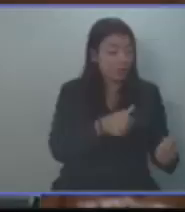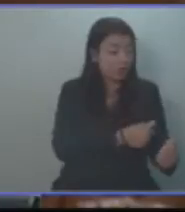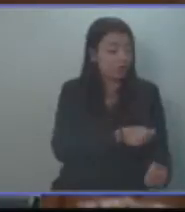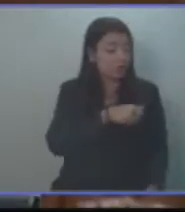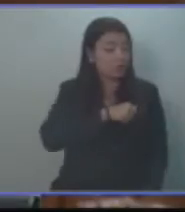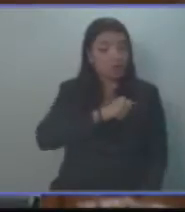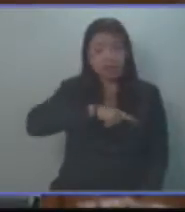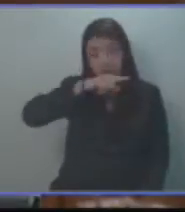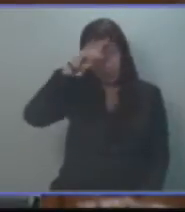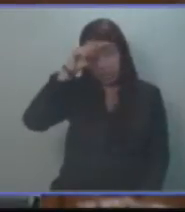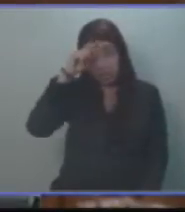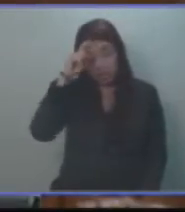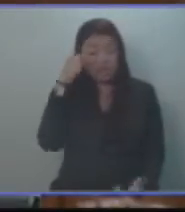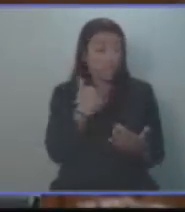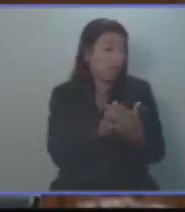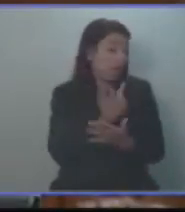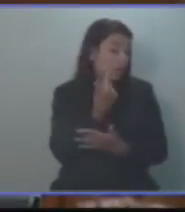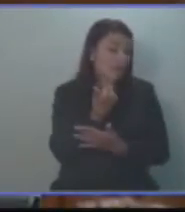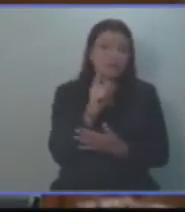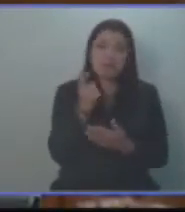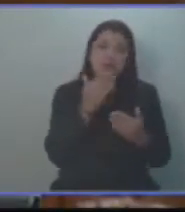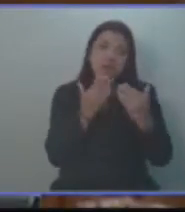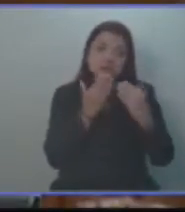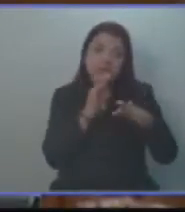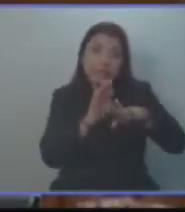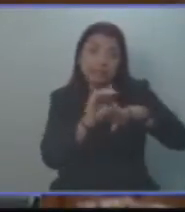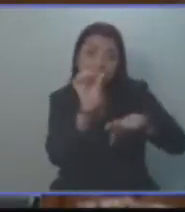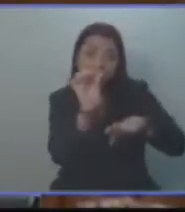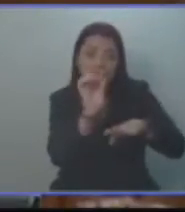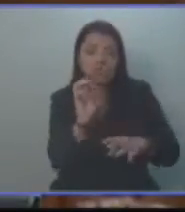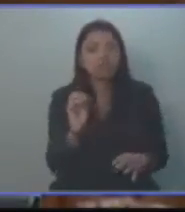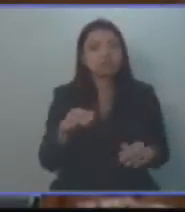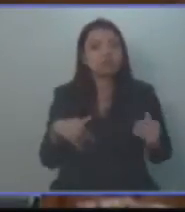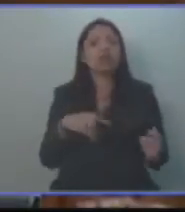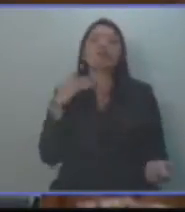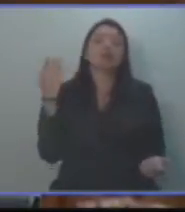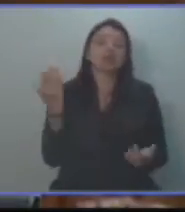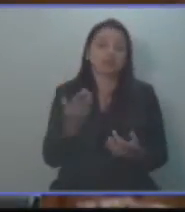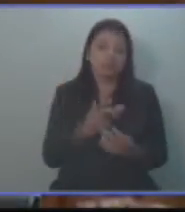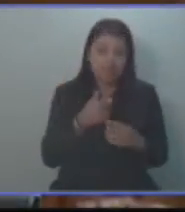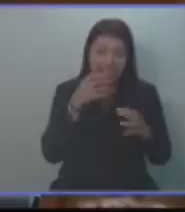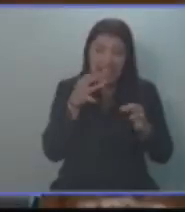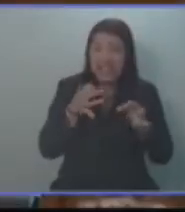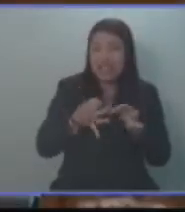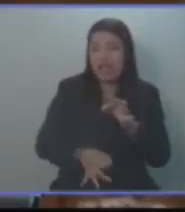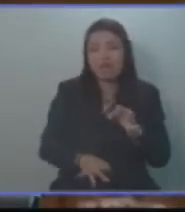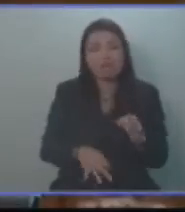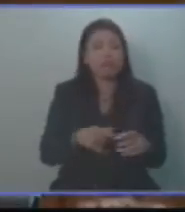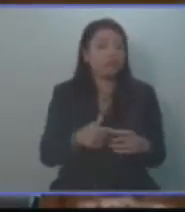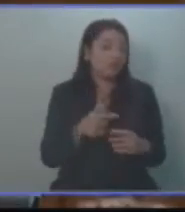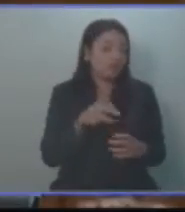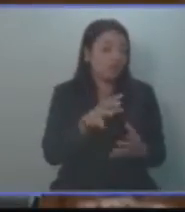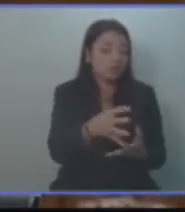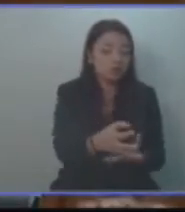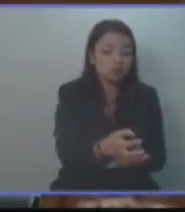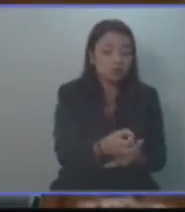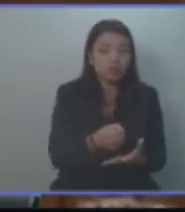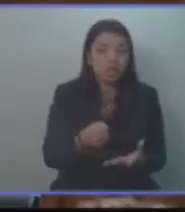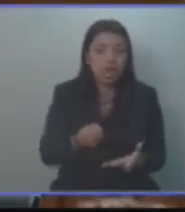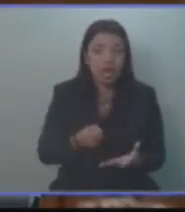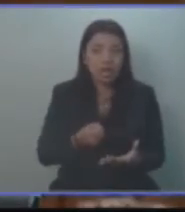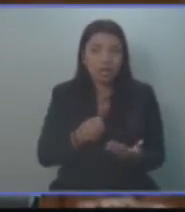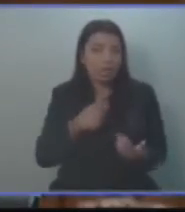o académicas de manera injustificada. E. Sustraer o utilizar para fines personales el